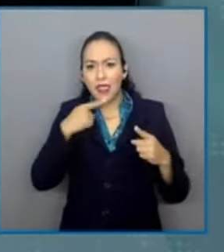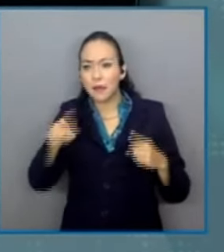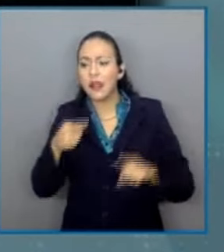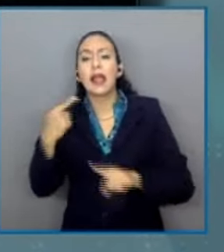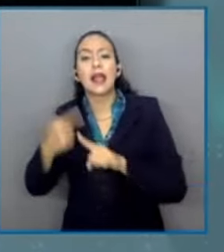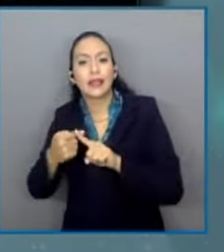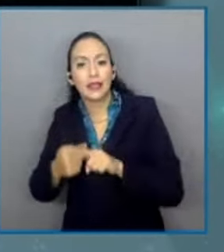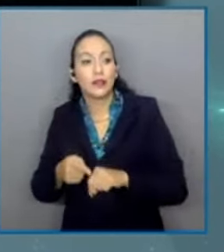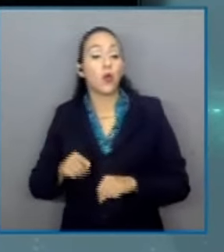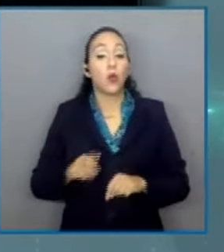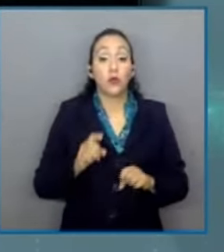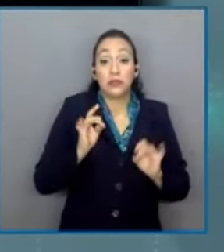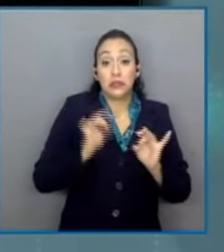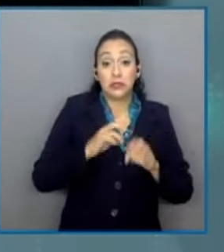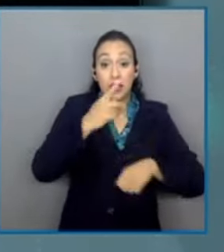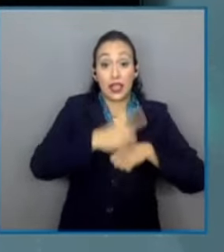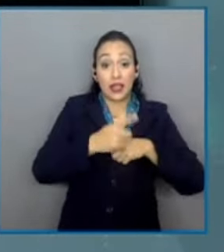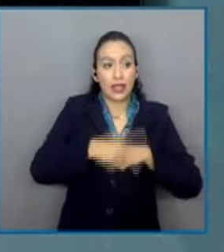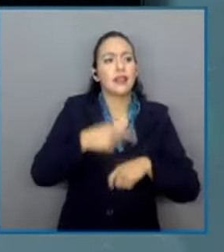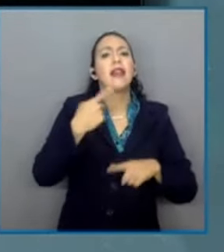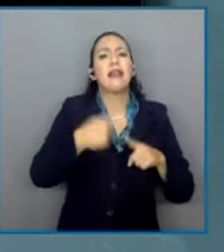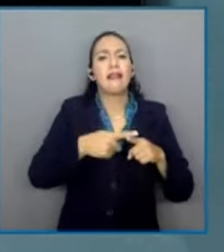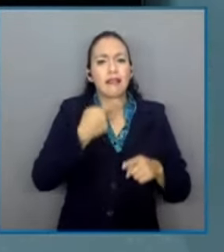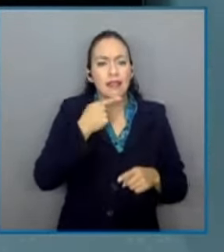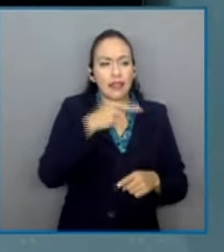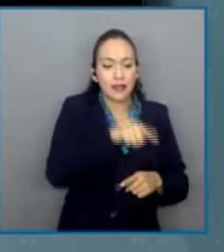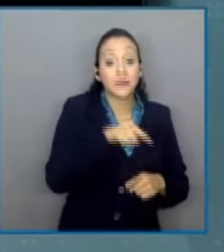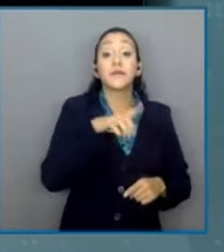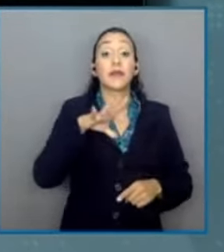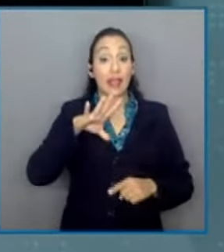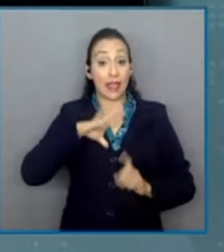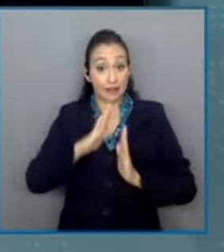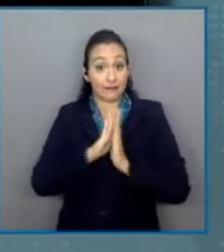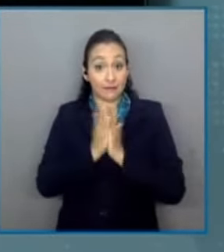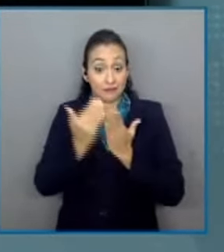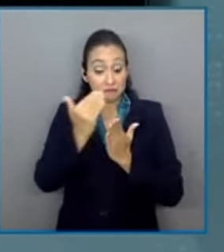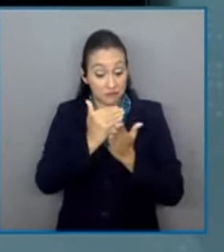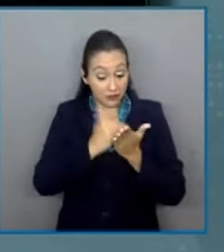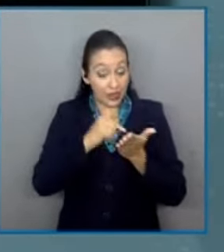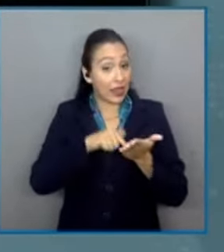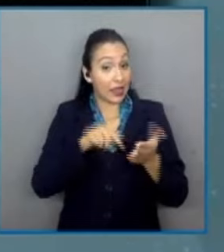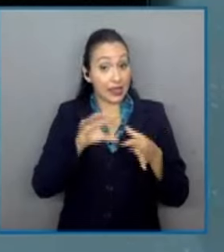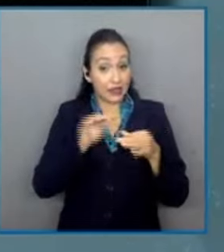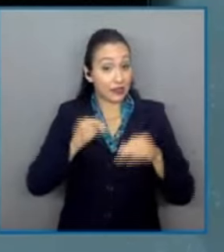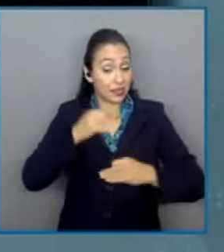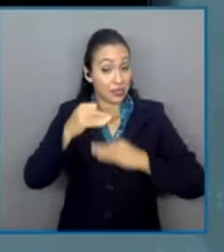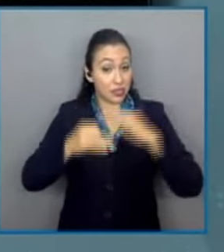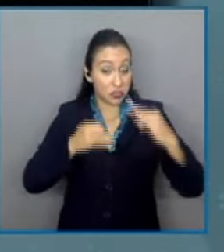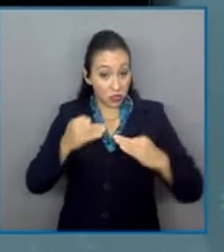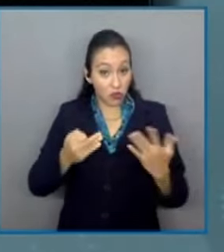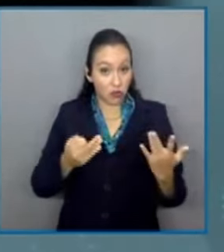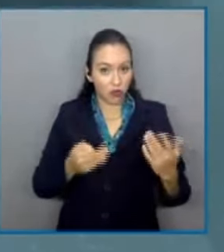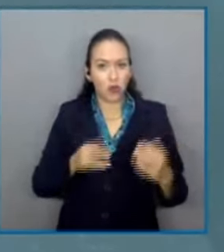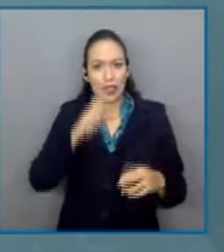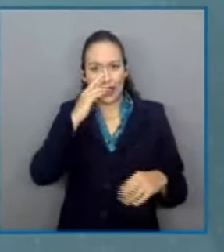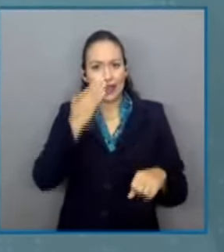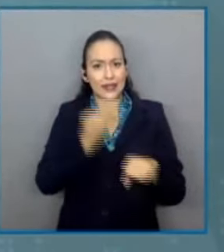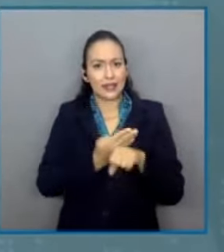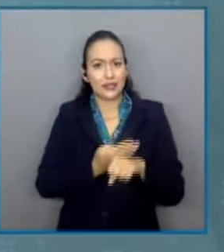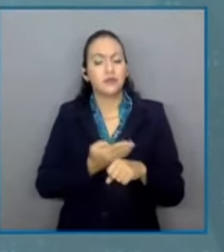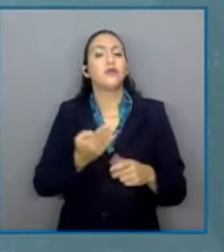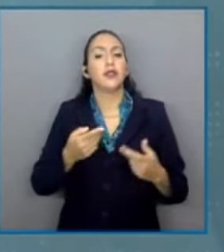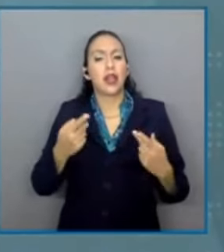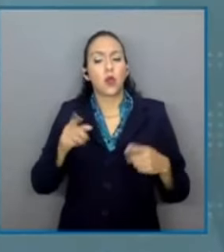cuales están reunidos en el Cuaderno de Jurisprudencia, Derechos, Daños, Responsabilidad Extracontractual, editado por el Centro